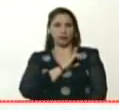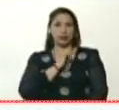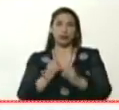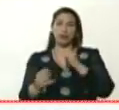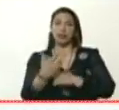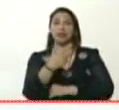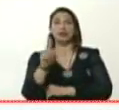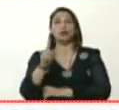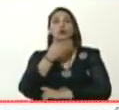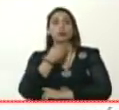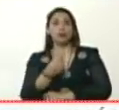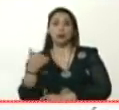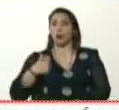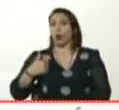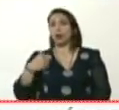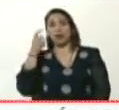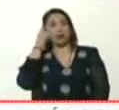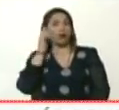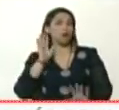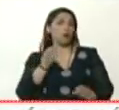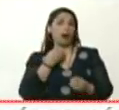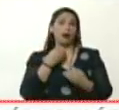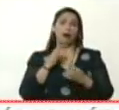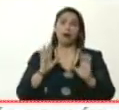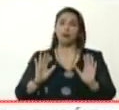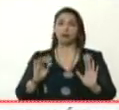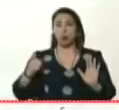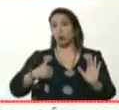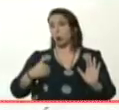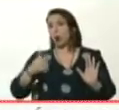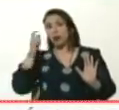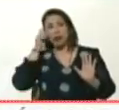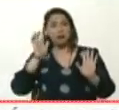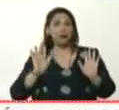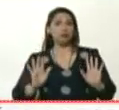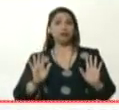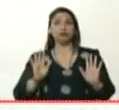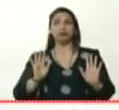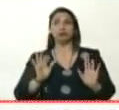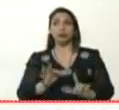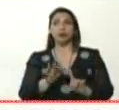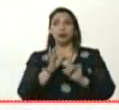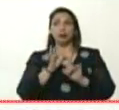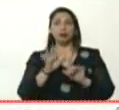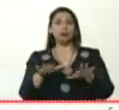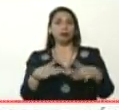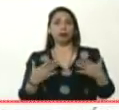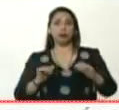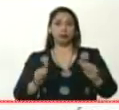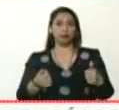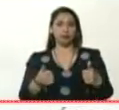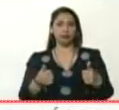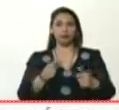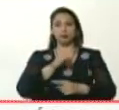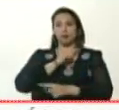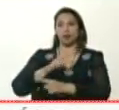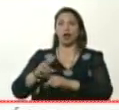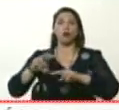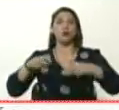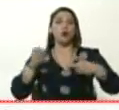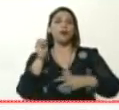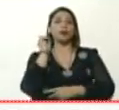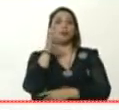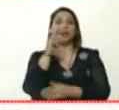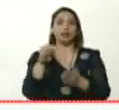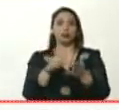termina el 31 de diciembre. Cualquier fecha es buena. Cualquier fecha. ¿Cuándo comenzaría el mandato de esa nueva Asamblea